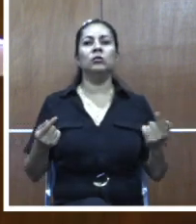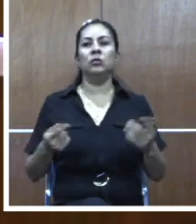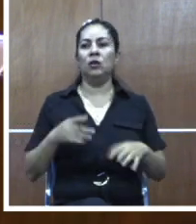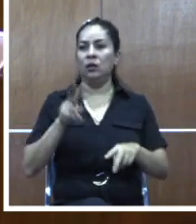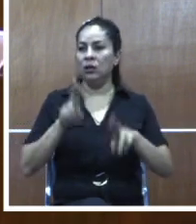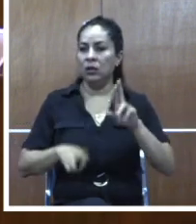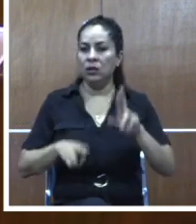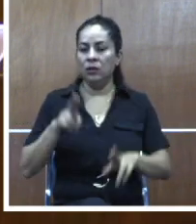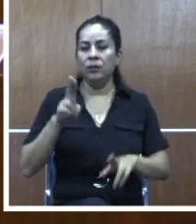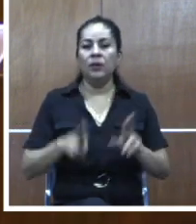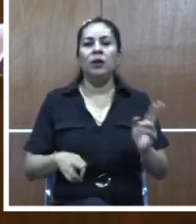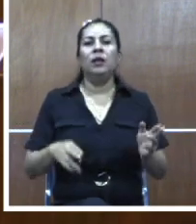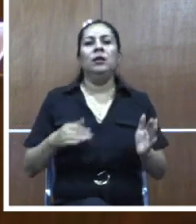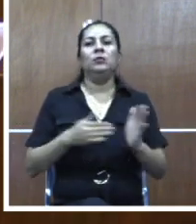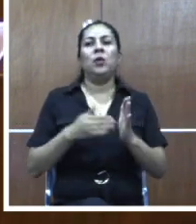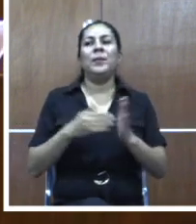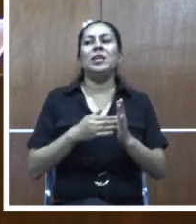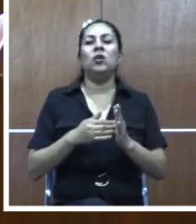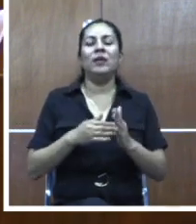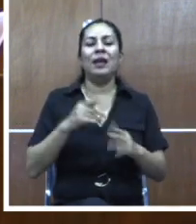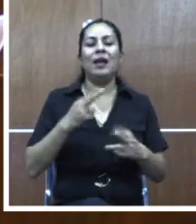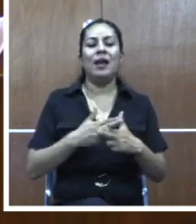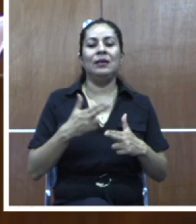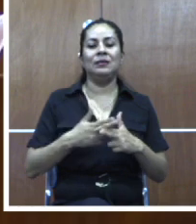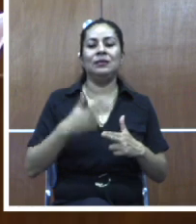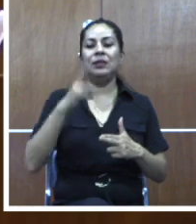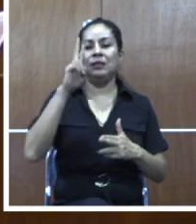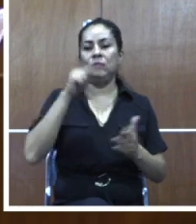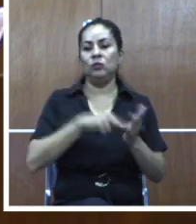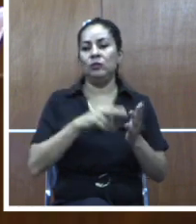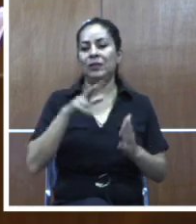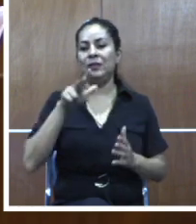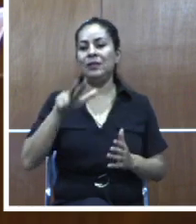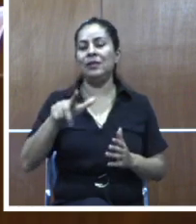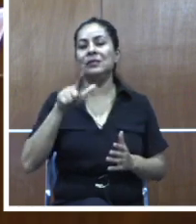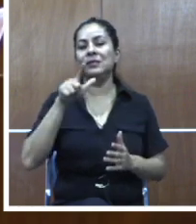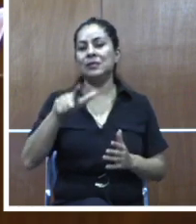incidencia por millón hasta el 2017 fueron el